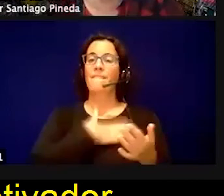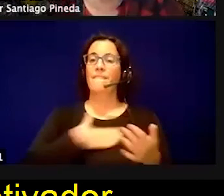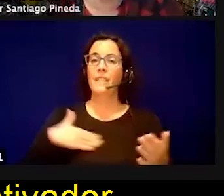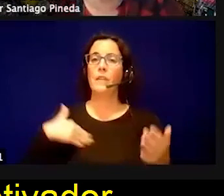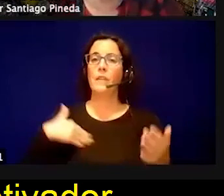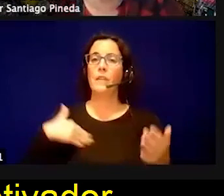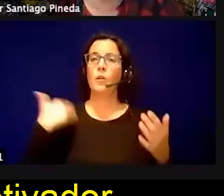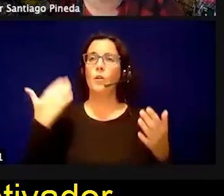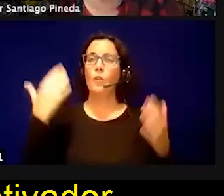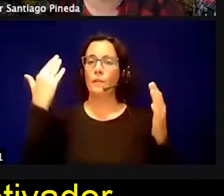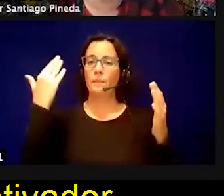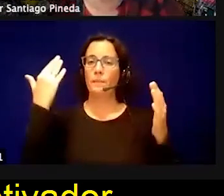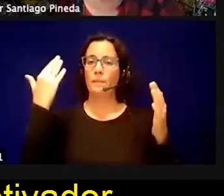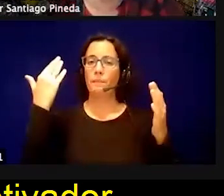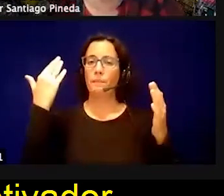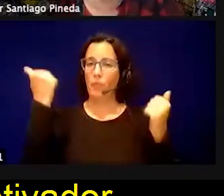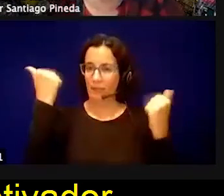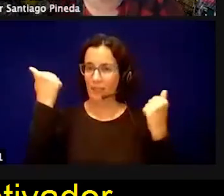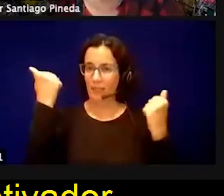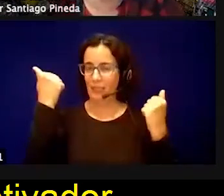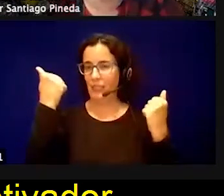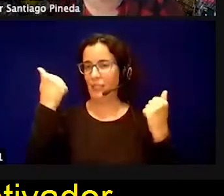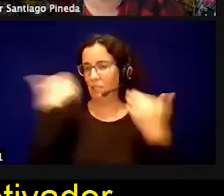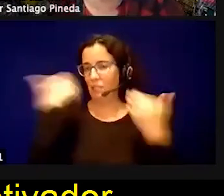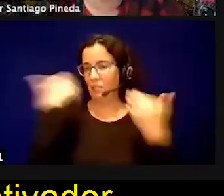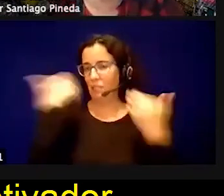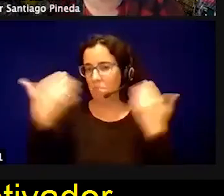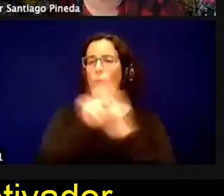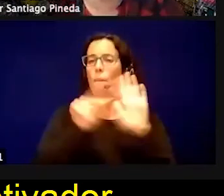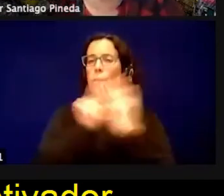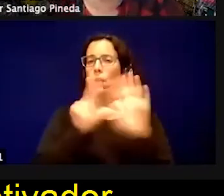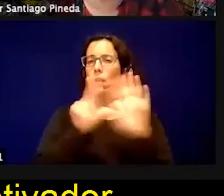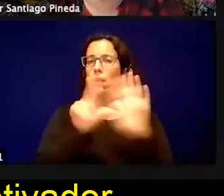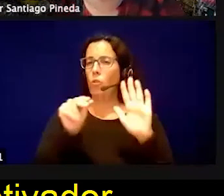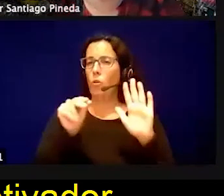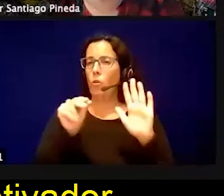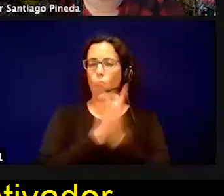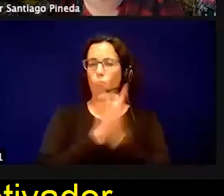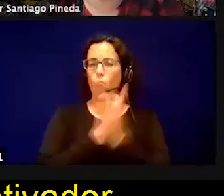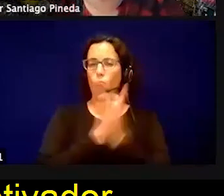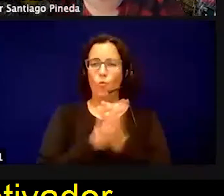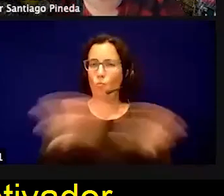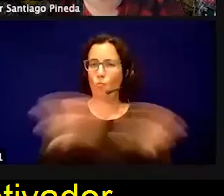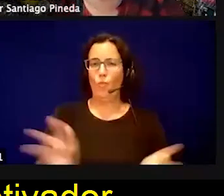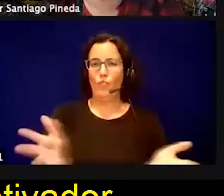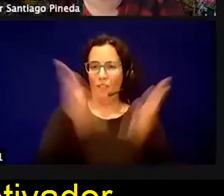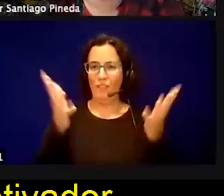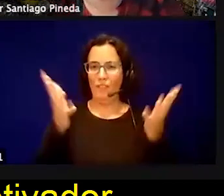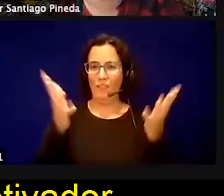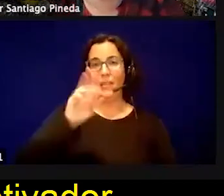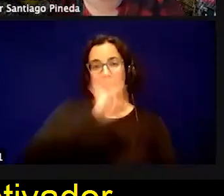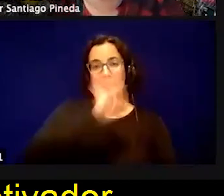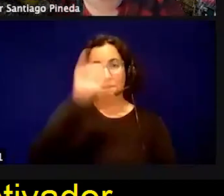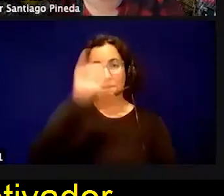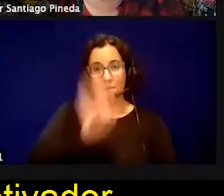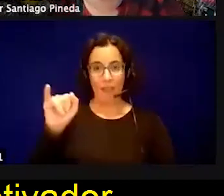despedir esta charla con un vídeo muy motivador, ¿no? que nos ha compartido Paz amablemente,